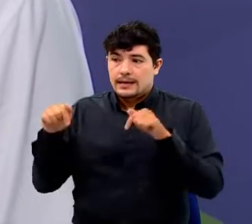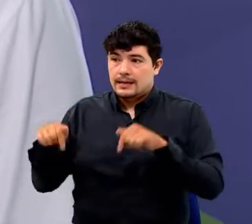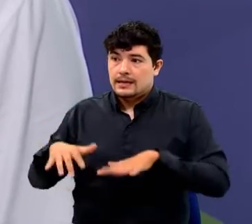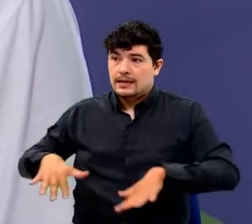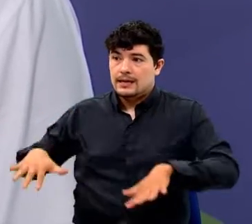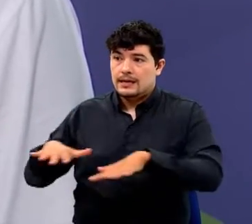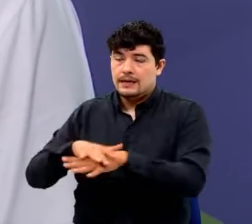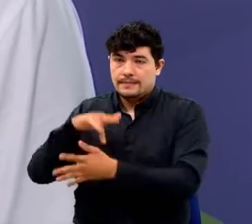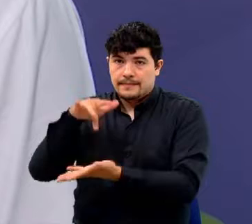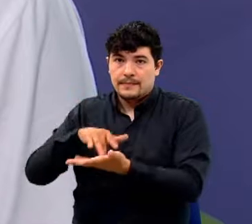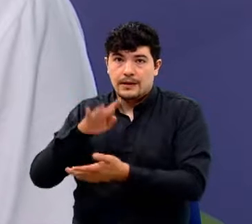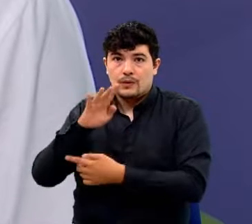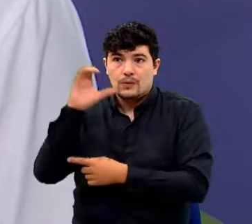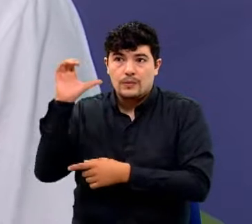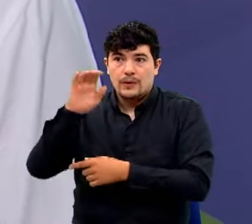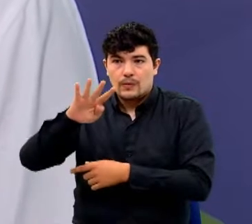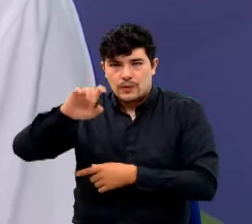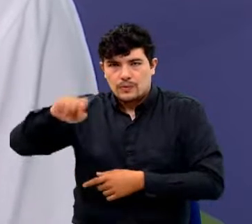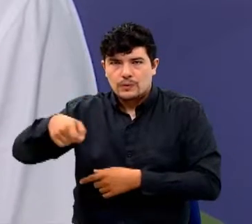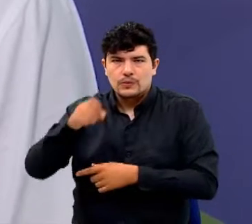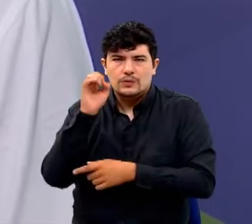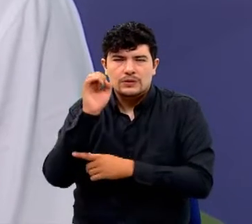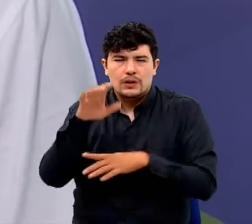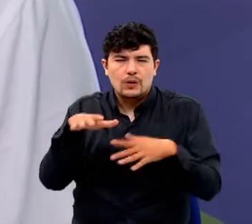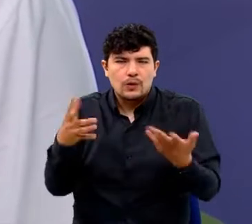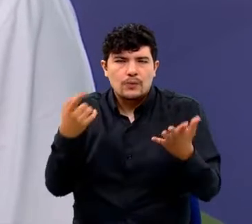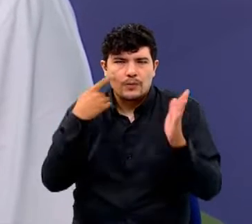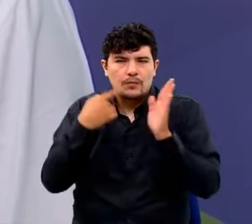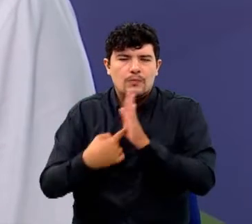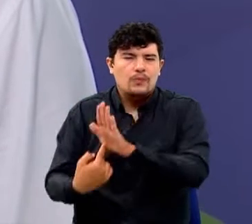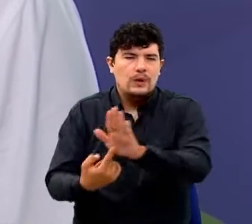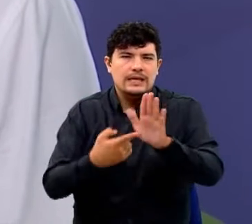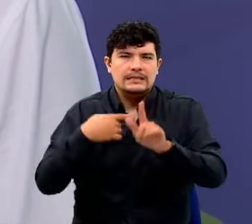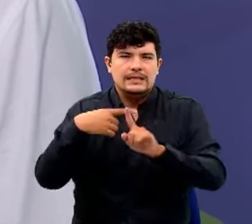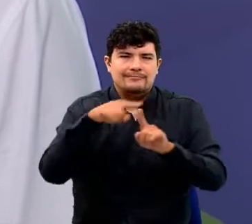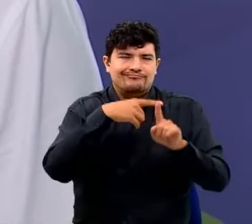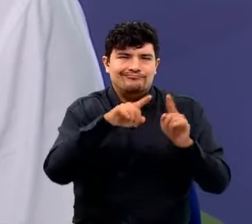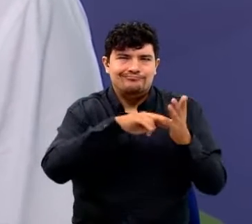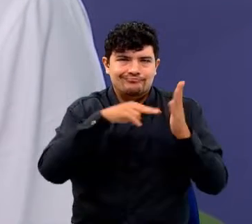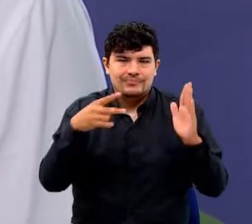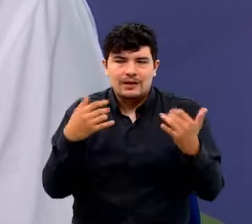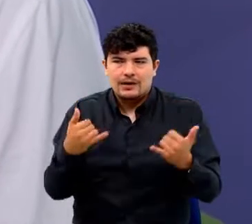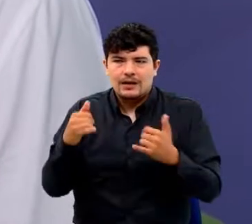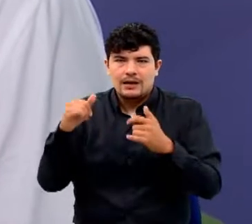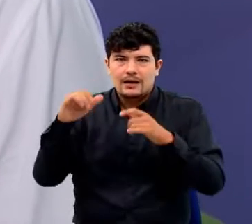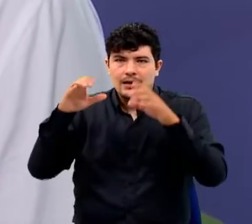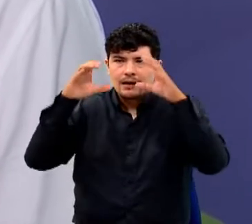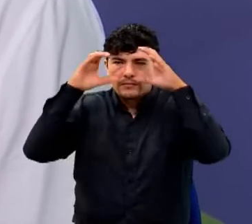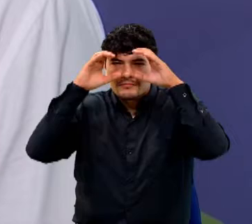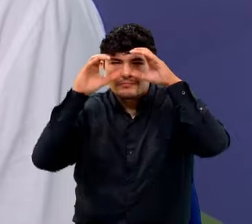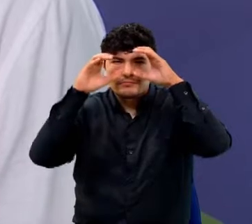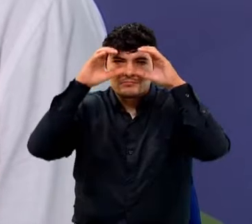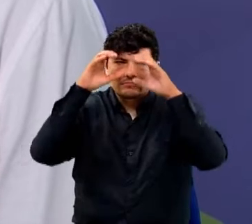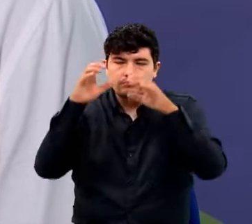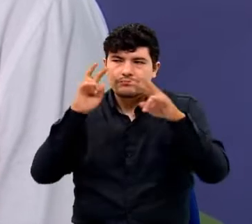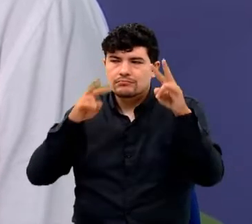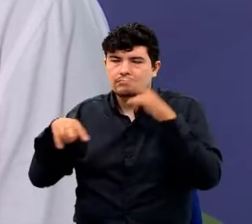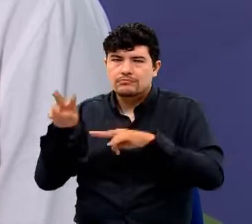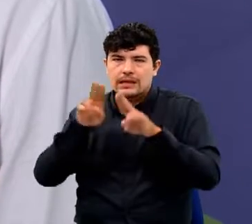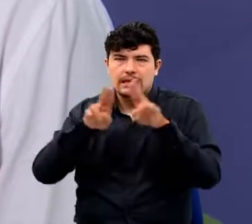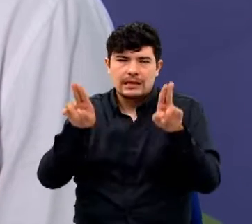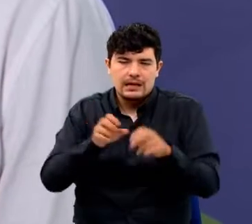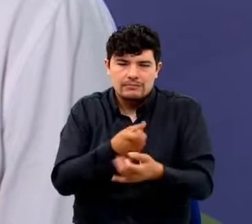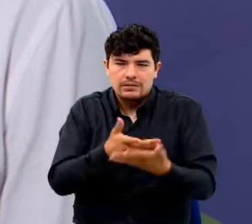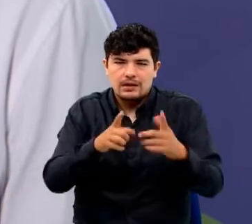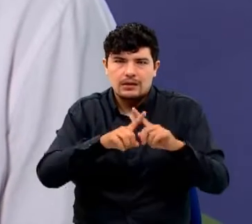partícipe en Colombia 4.0 a través de la muestra de diferentes tecnologías. Traemos realidad virtual, realidad aumentada, traemos Internet de las